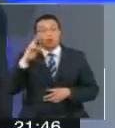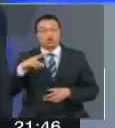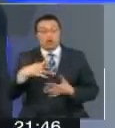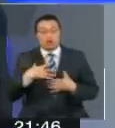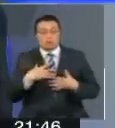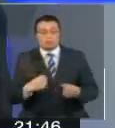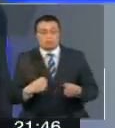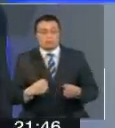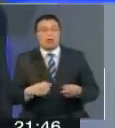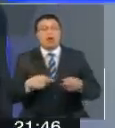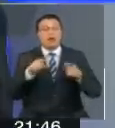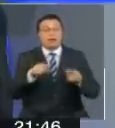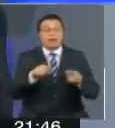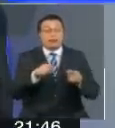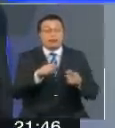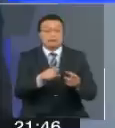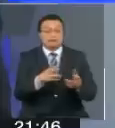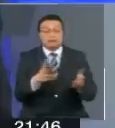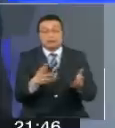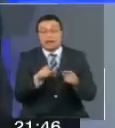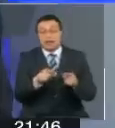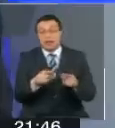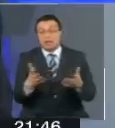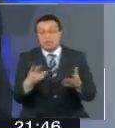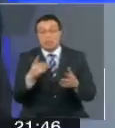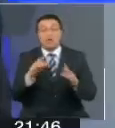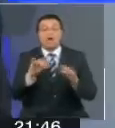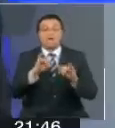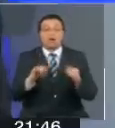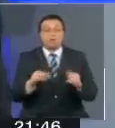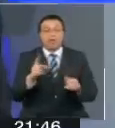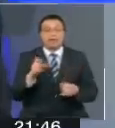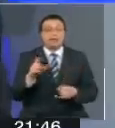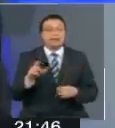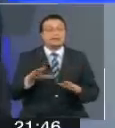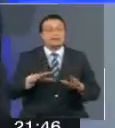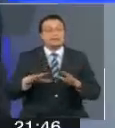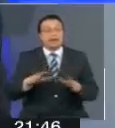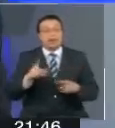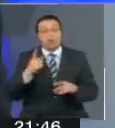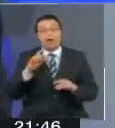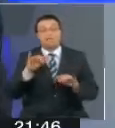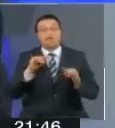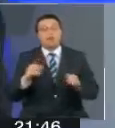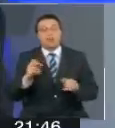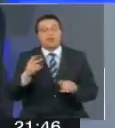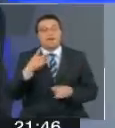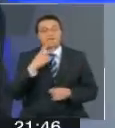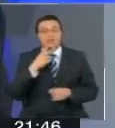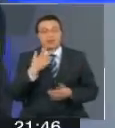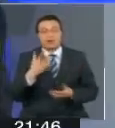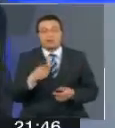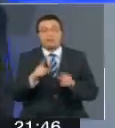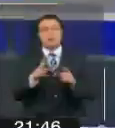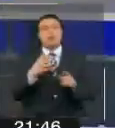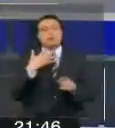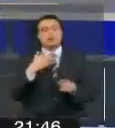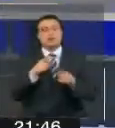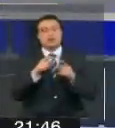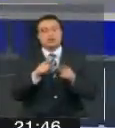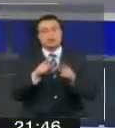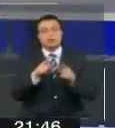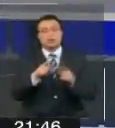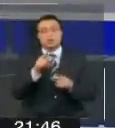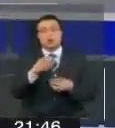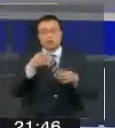él aquello era una manera de ser, una forma de vida, una moral. ¿Pero por qué usted dice que